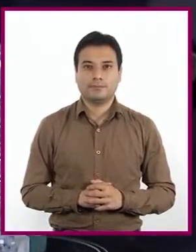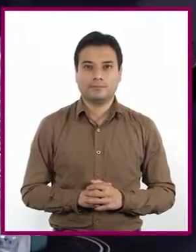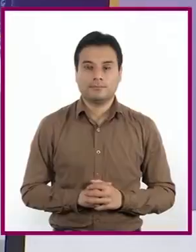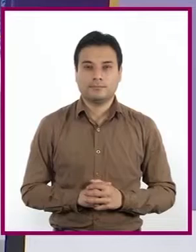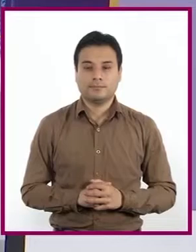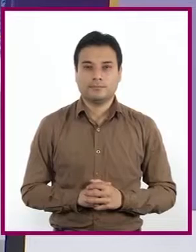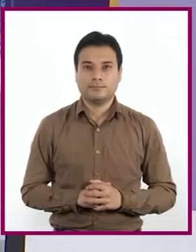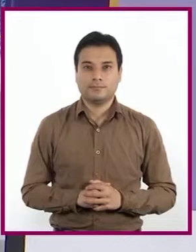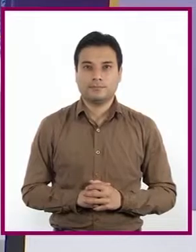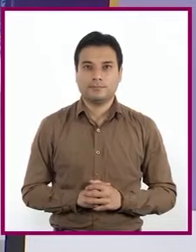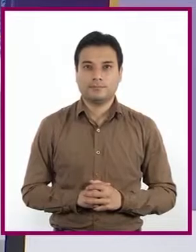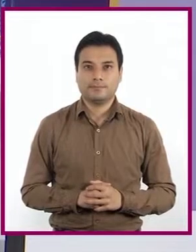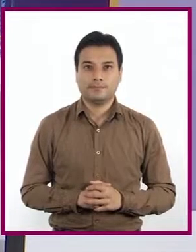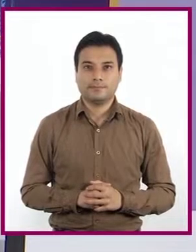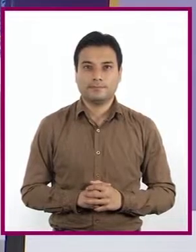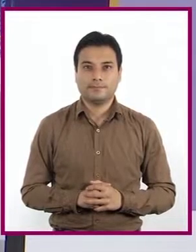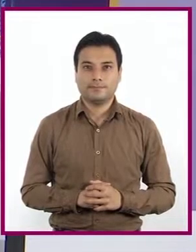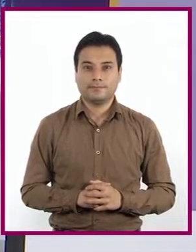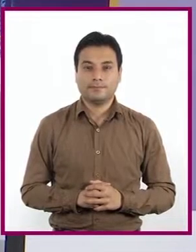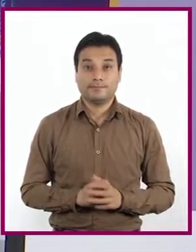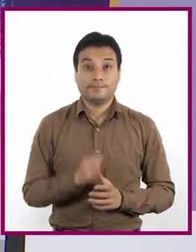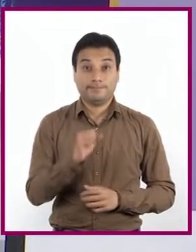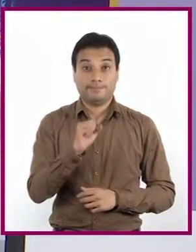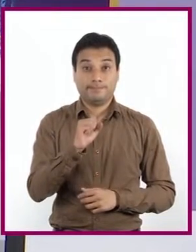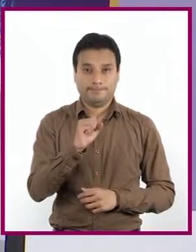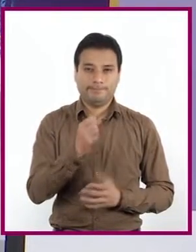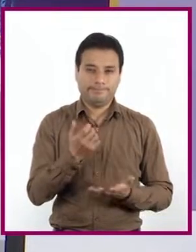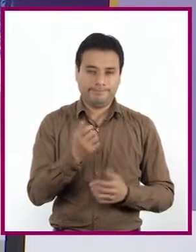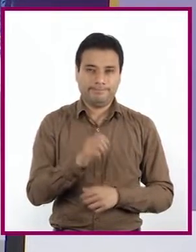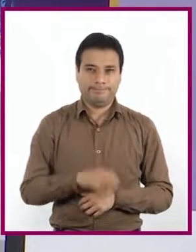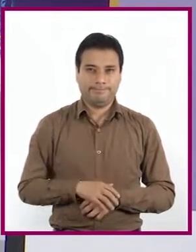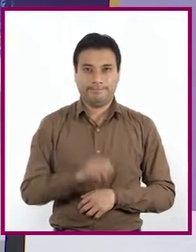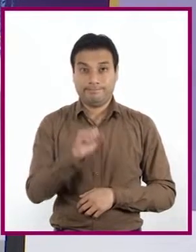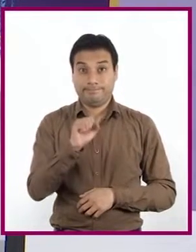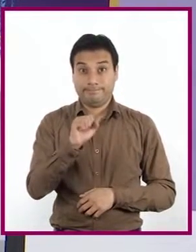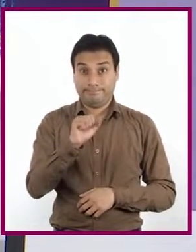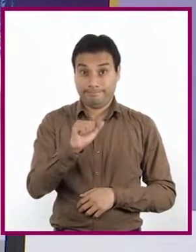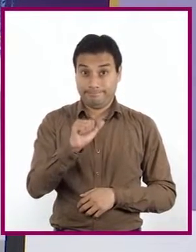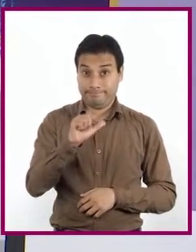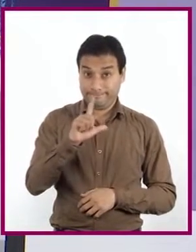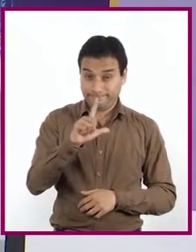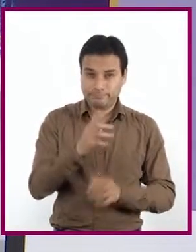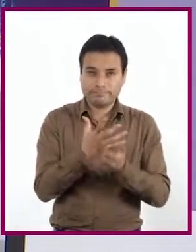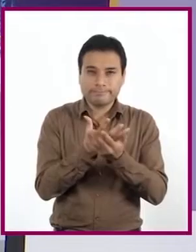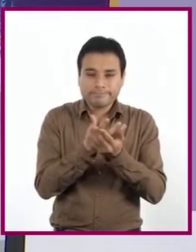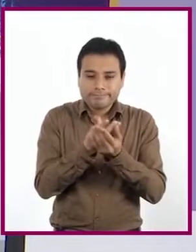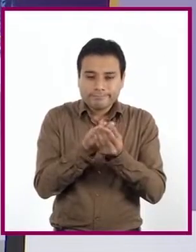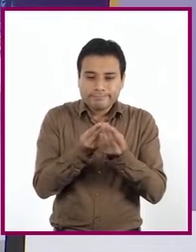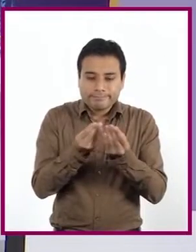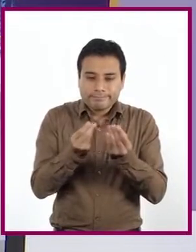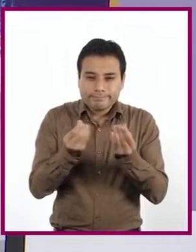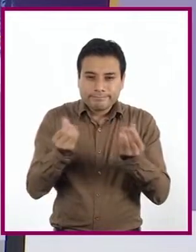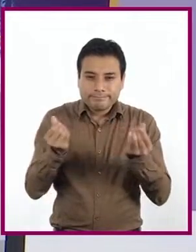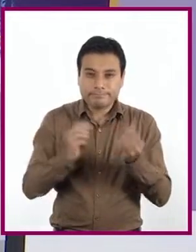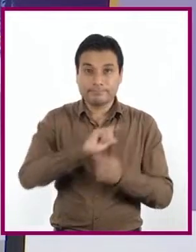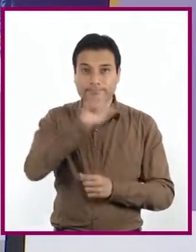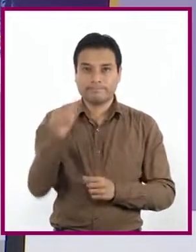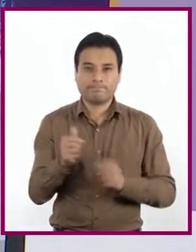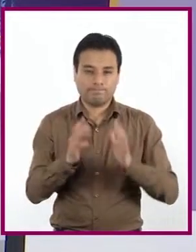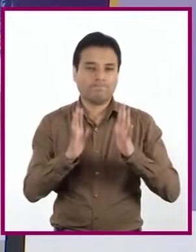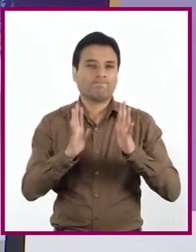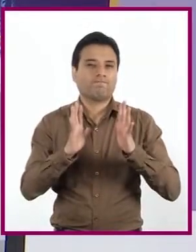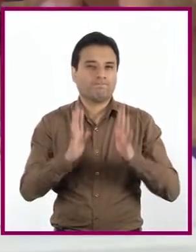Con la intención de disolver la mayor cantidad de soluto y así podremos obtener una